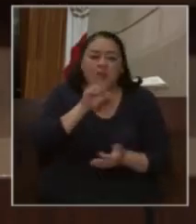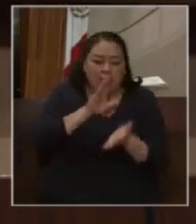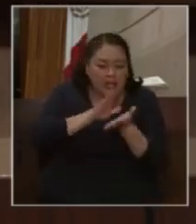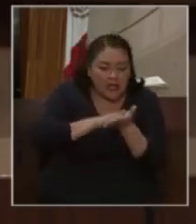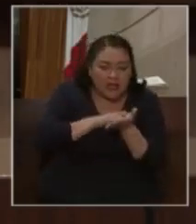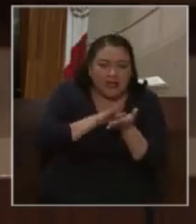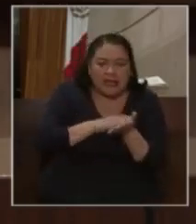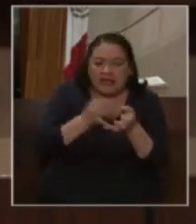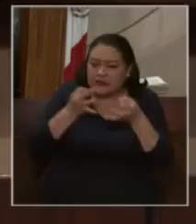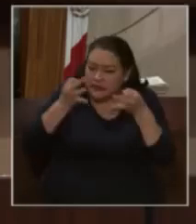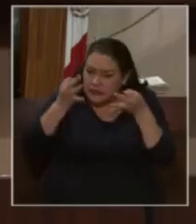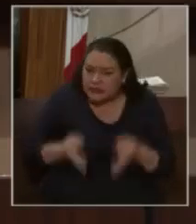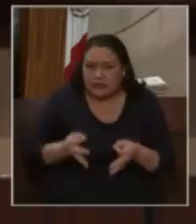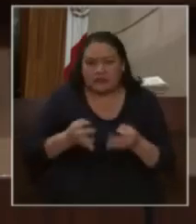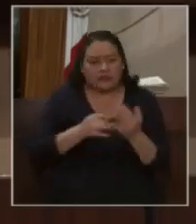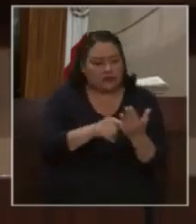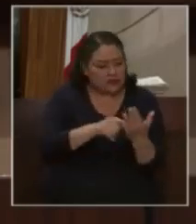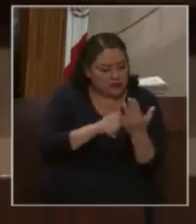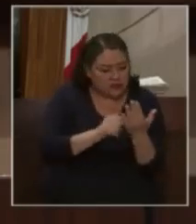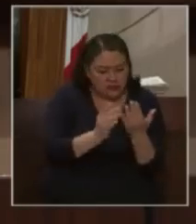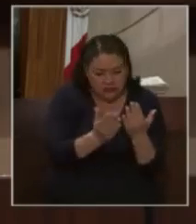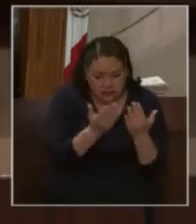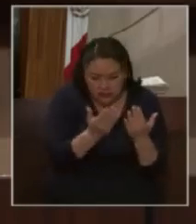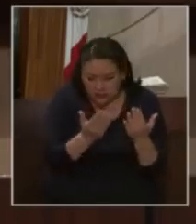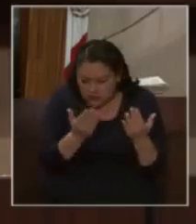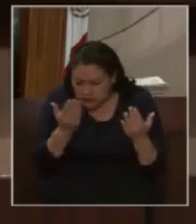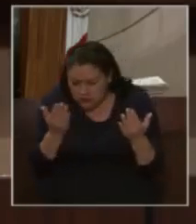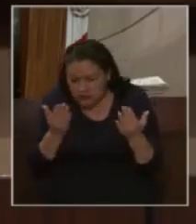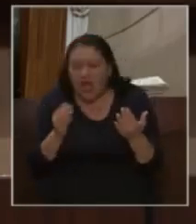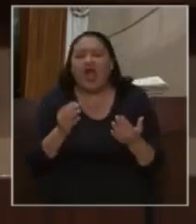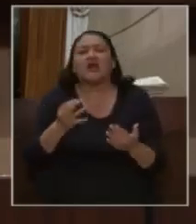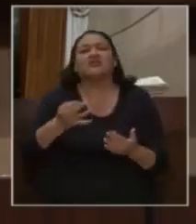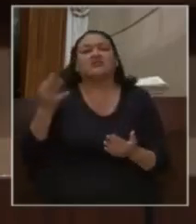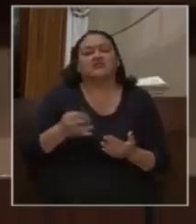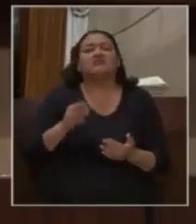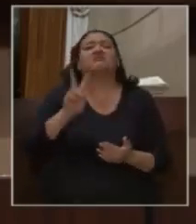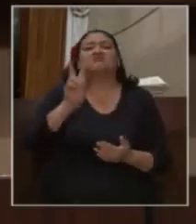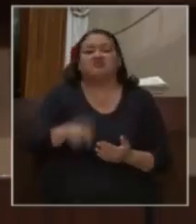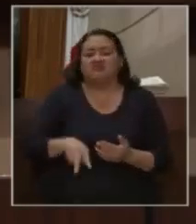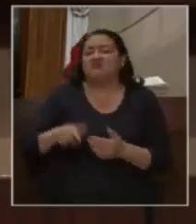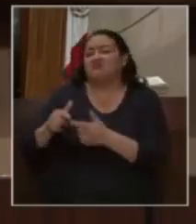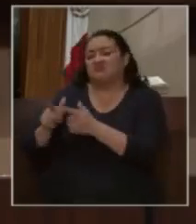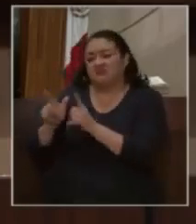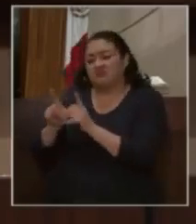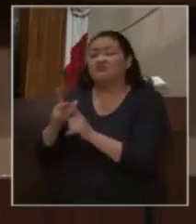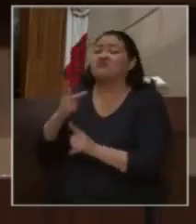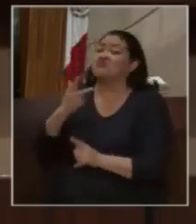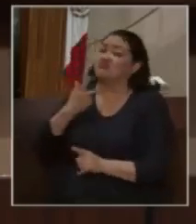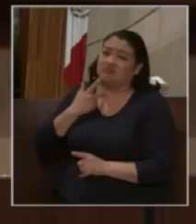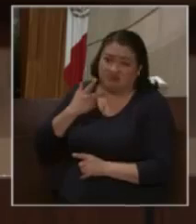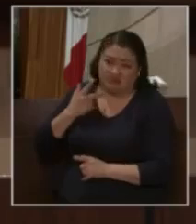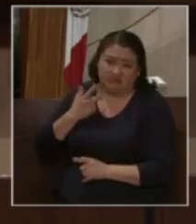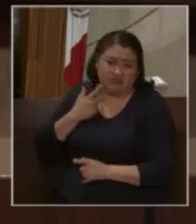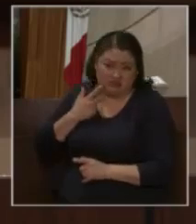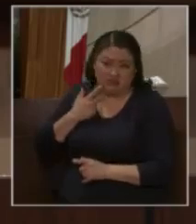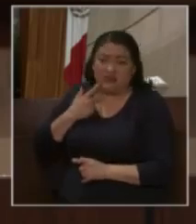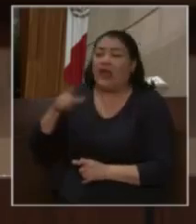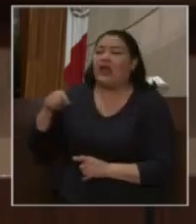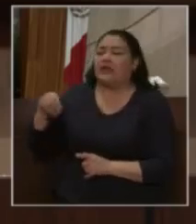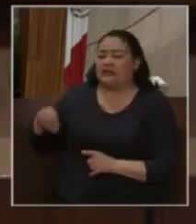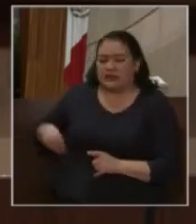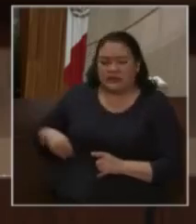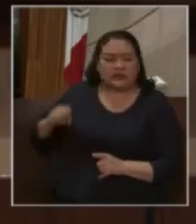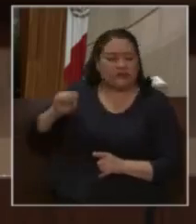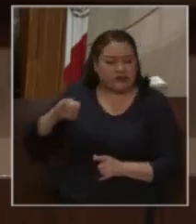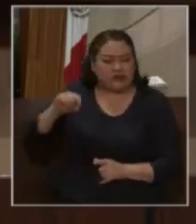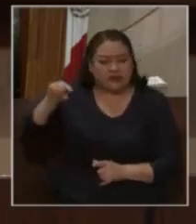parte, permitan advertir la participación del instituto político en la financiación de la causa a través